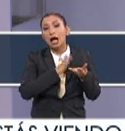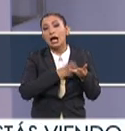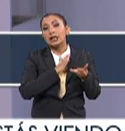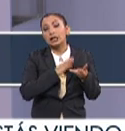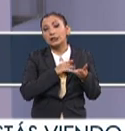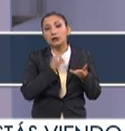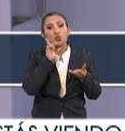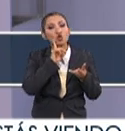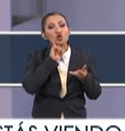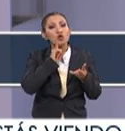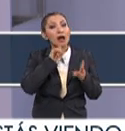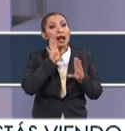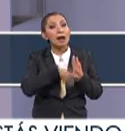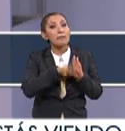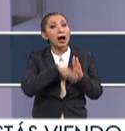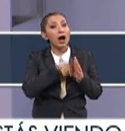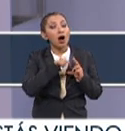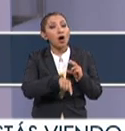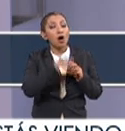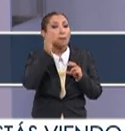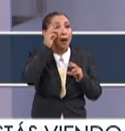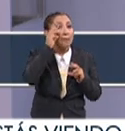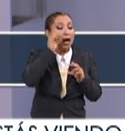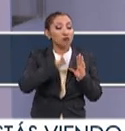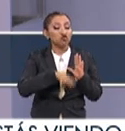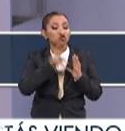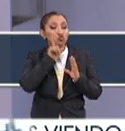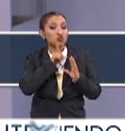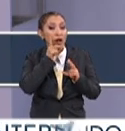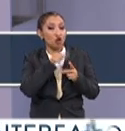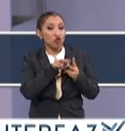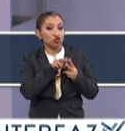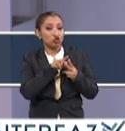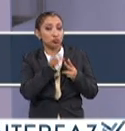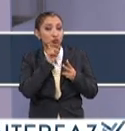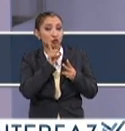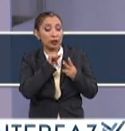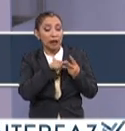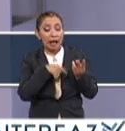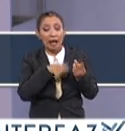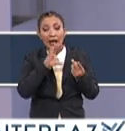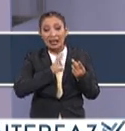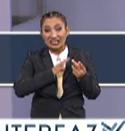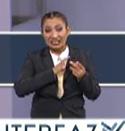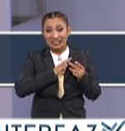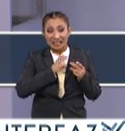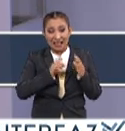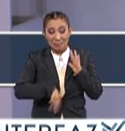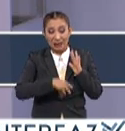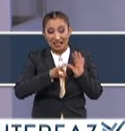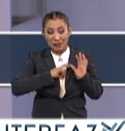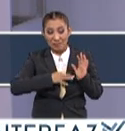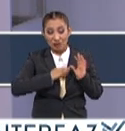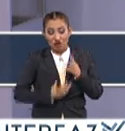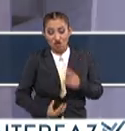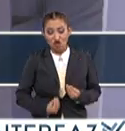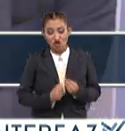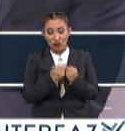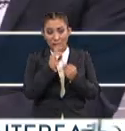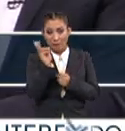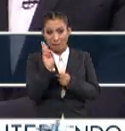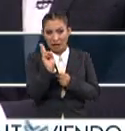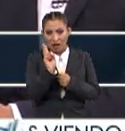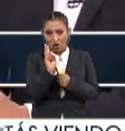cáncer cervicouterino. En mujeres, el de mama y el cervicouterino. En México, el cervicouterino, que es un cáncer infeccioso, es causado por un